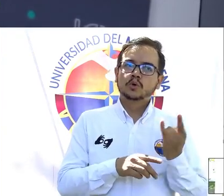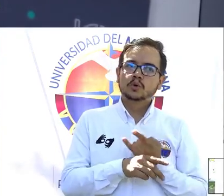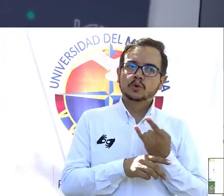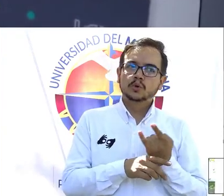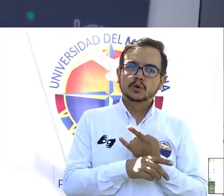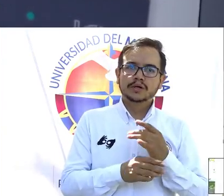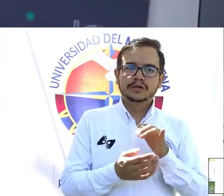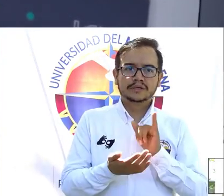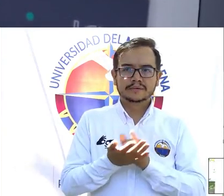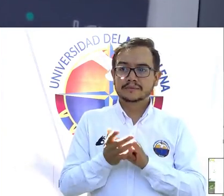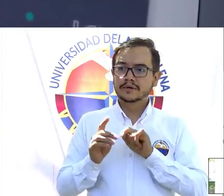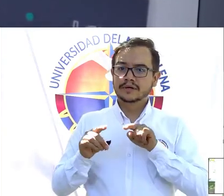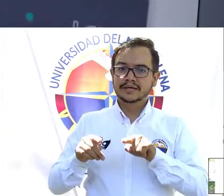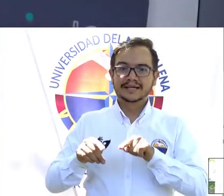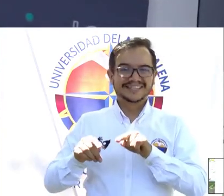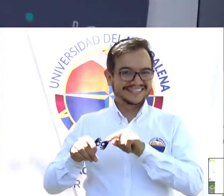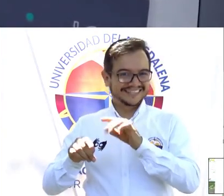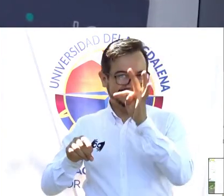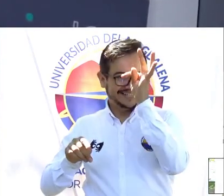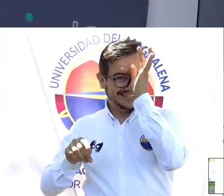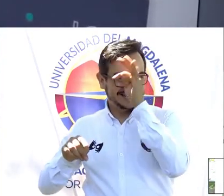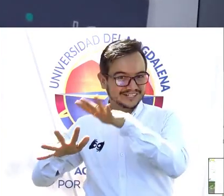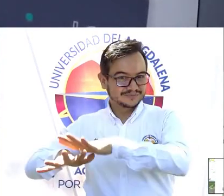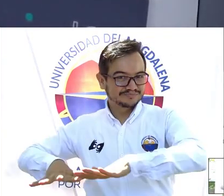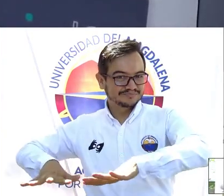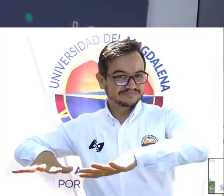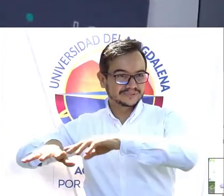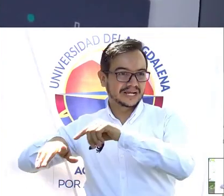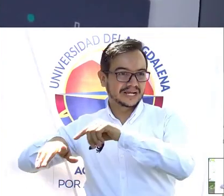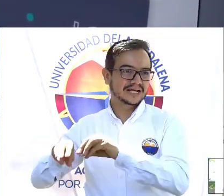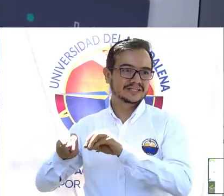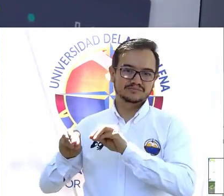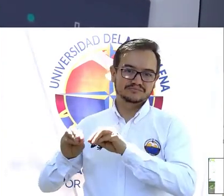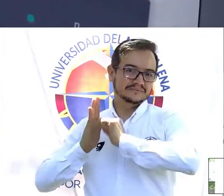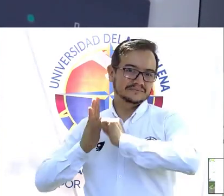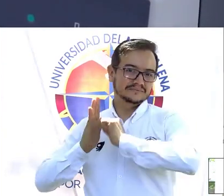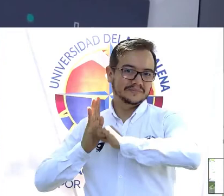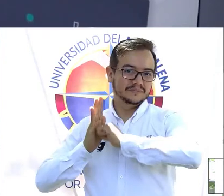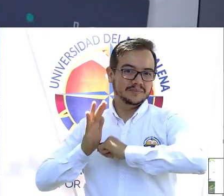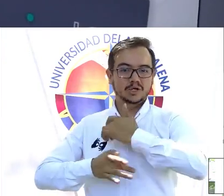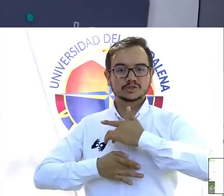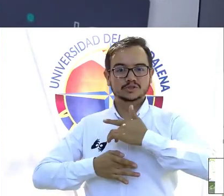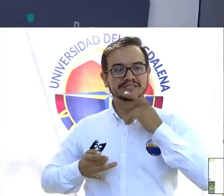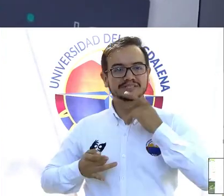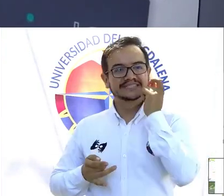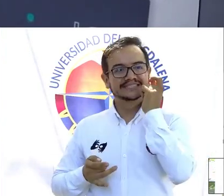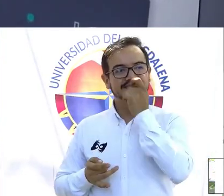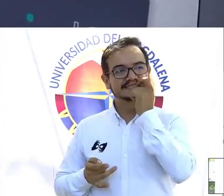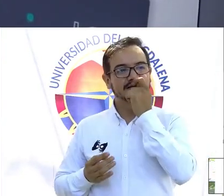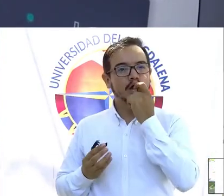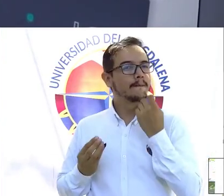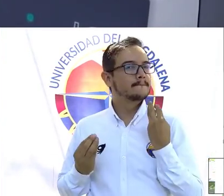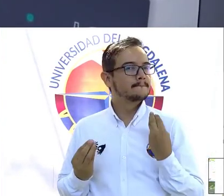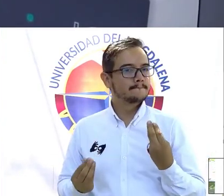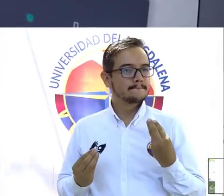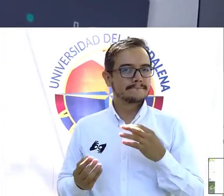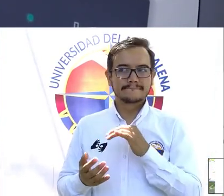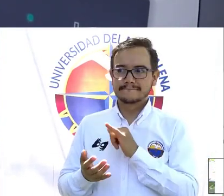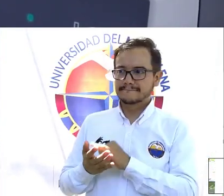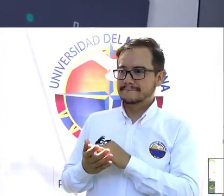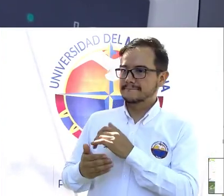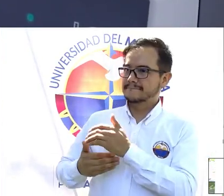clínica odontológica, dentro de la cátedra de cirugía oral, por ejemplo, para frenillos